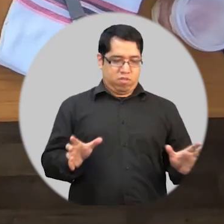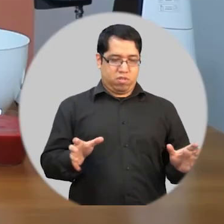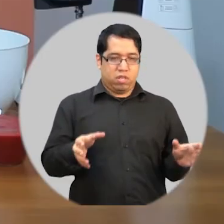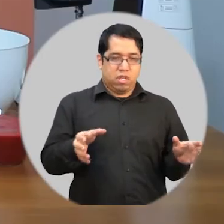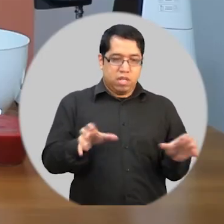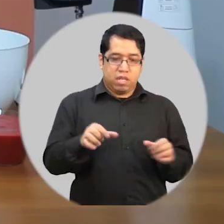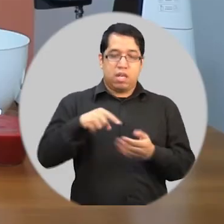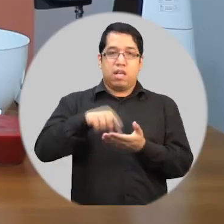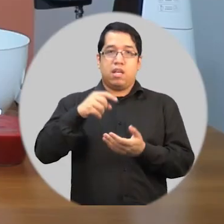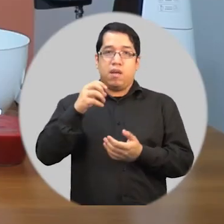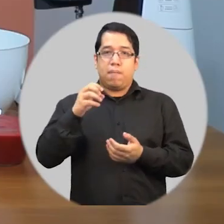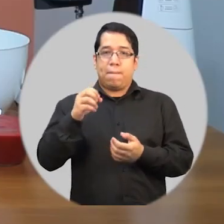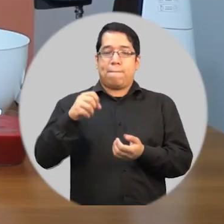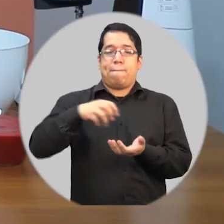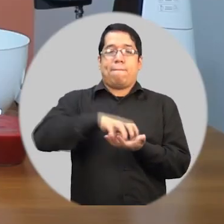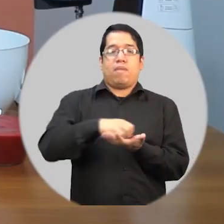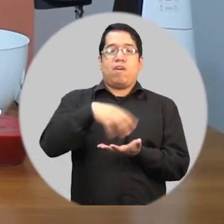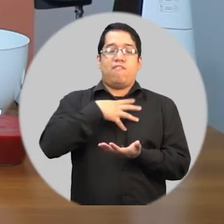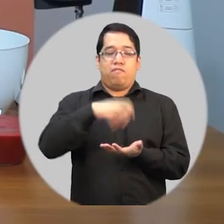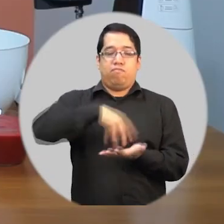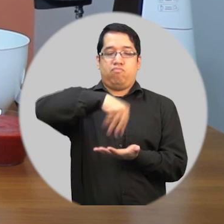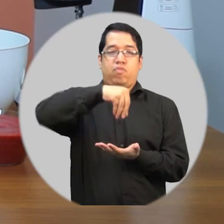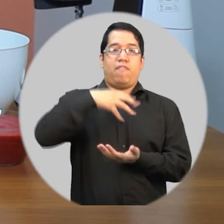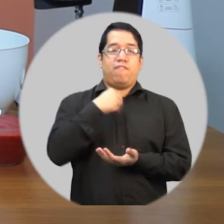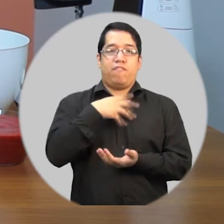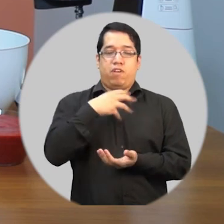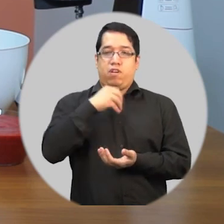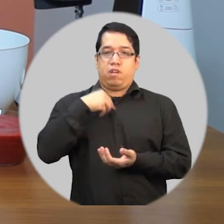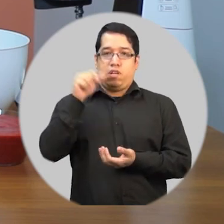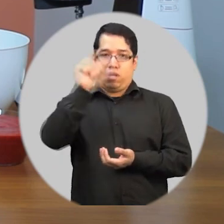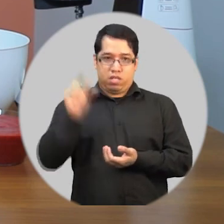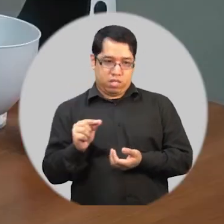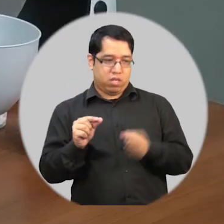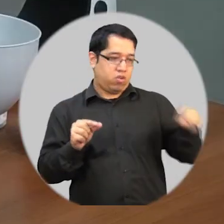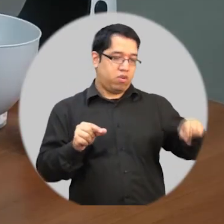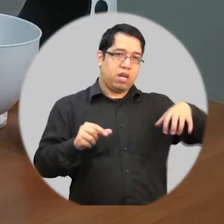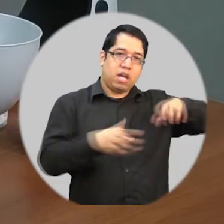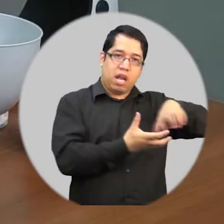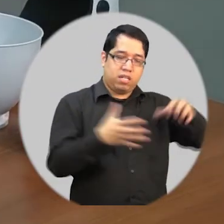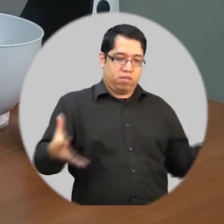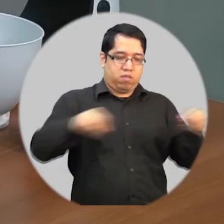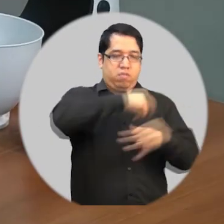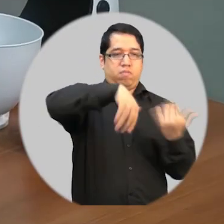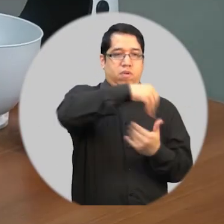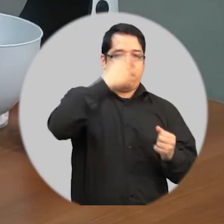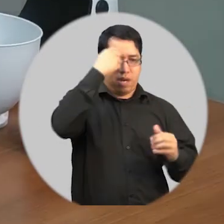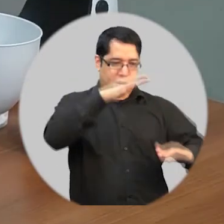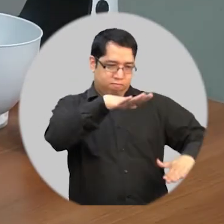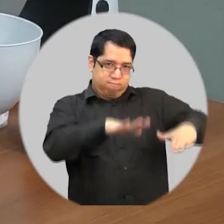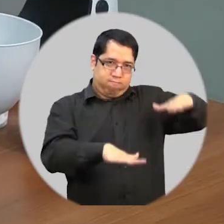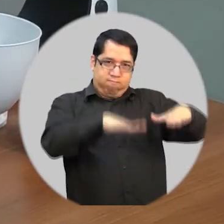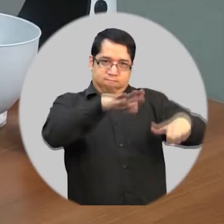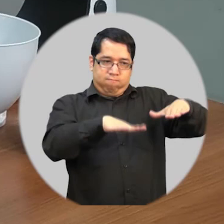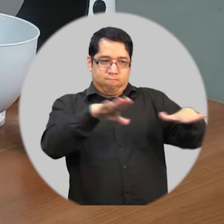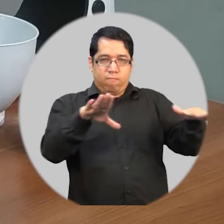de merengue italiano con la gelatina. ¿Para qué eso es? Para equilibrar las densidades. Voy mezclando un poquitito.